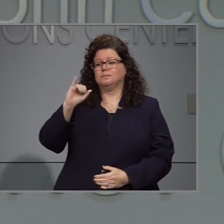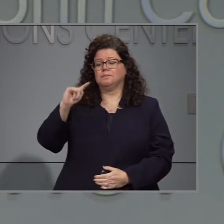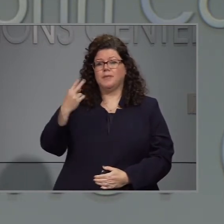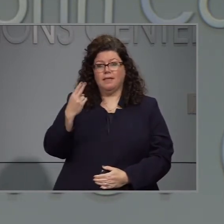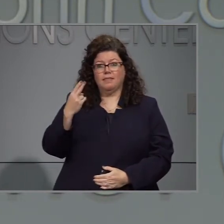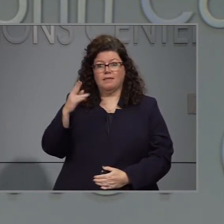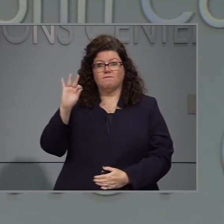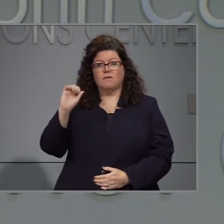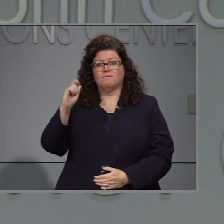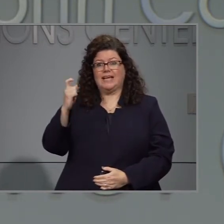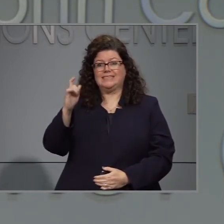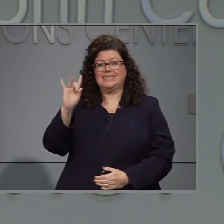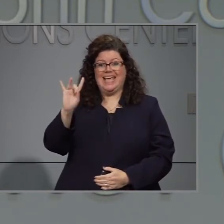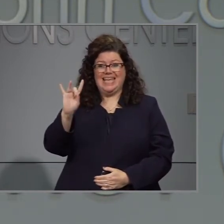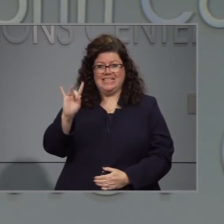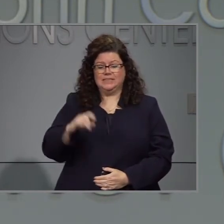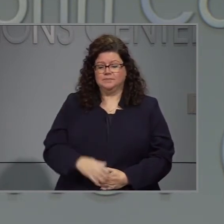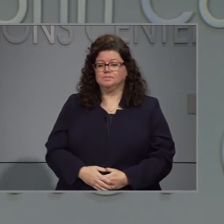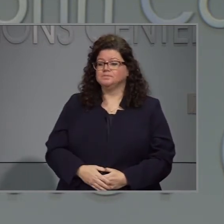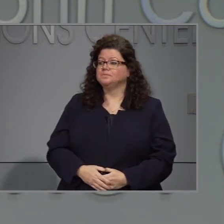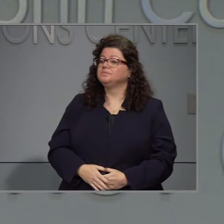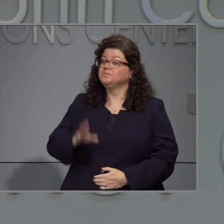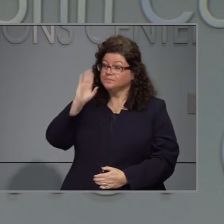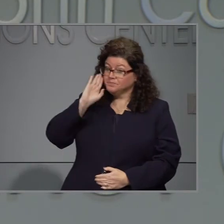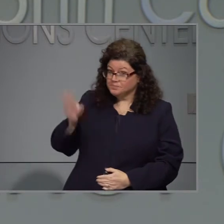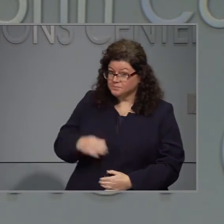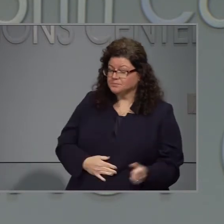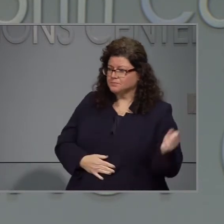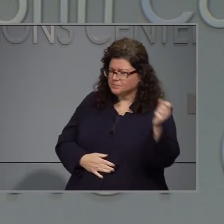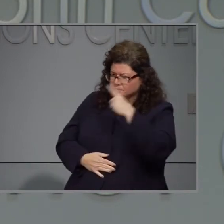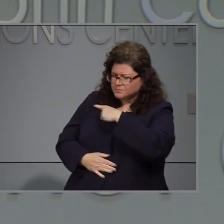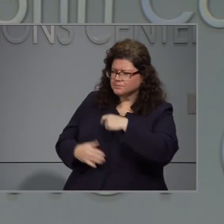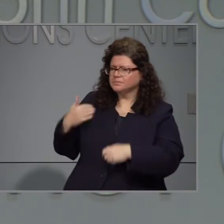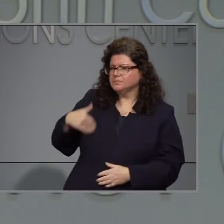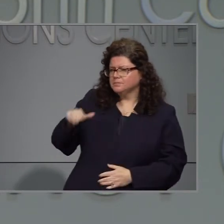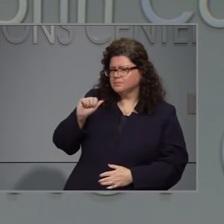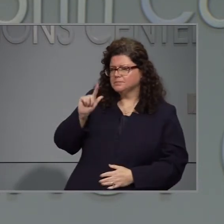Allison Smith, de Fox 8.